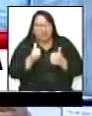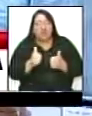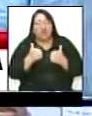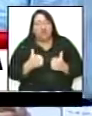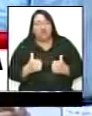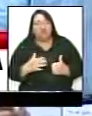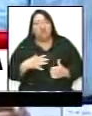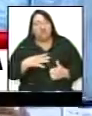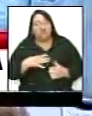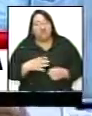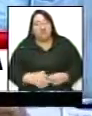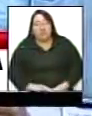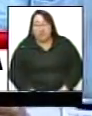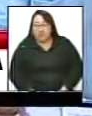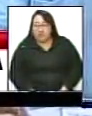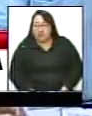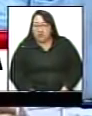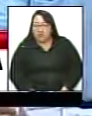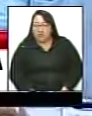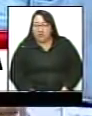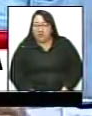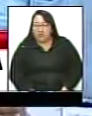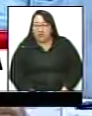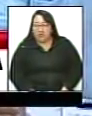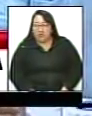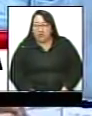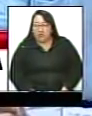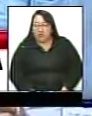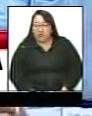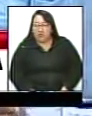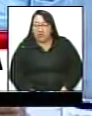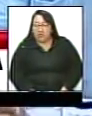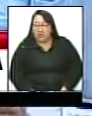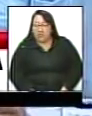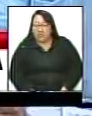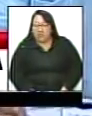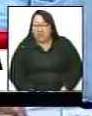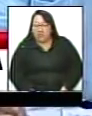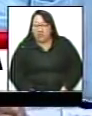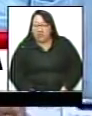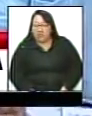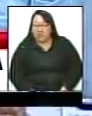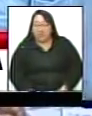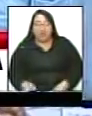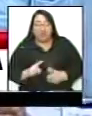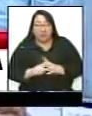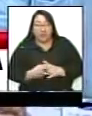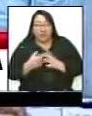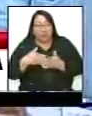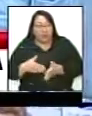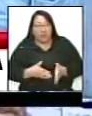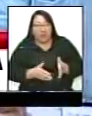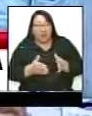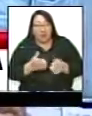dignamente, no habiendo logrado los objetivos que hemos planteado aquí, sino al menos habiendo iniciado el